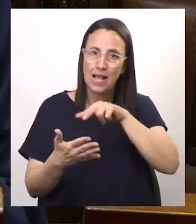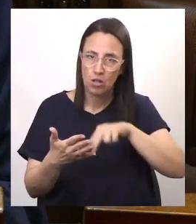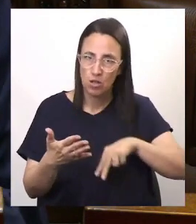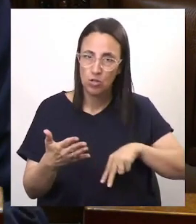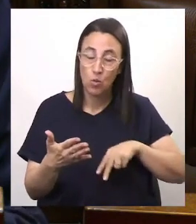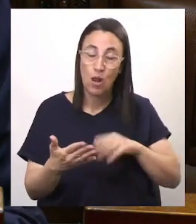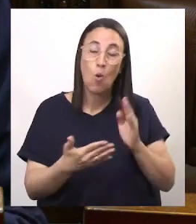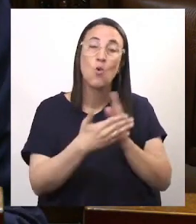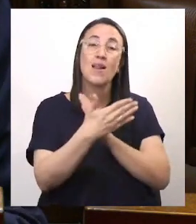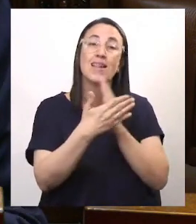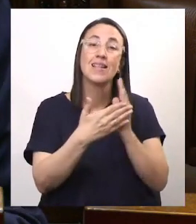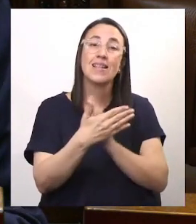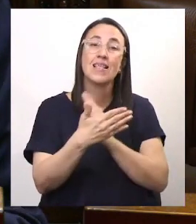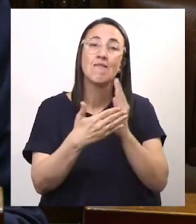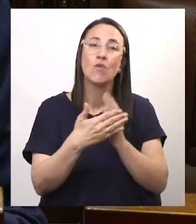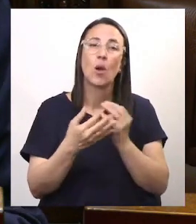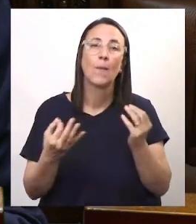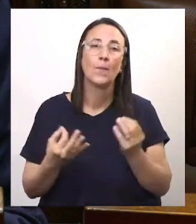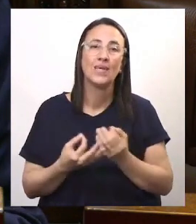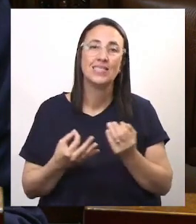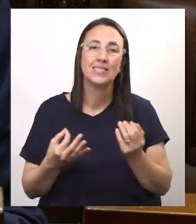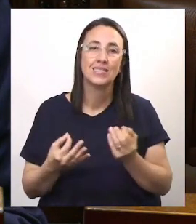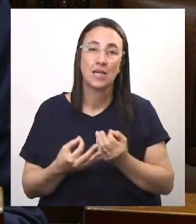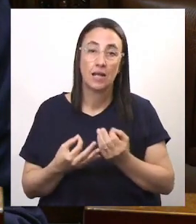de un libro,